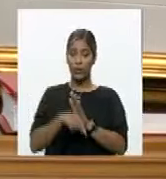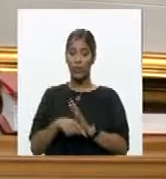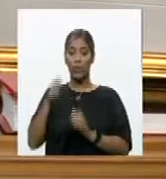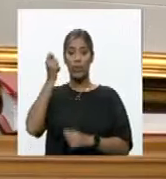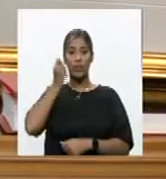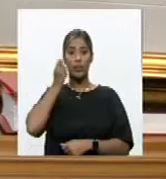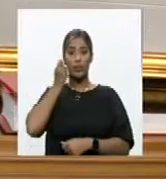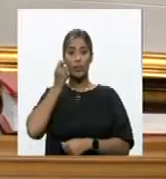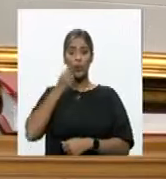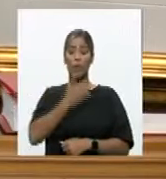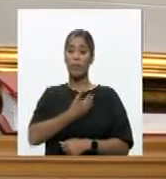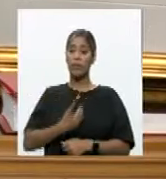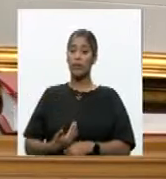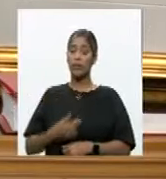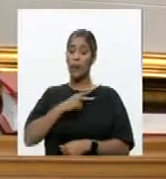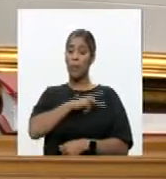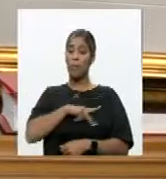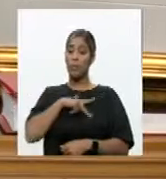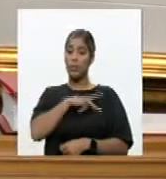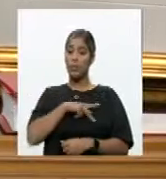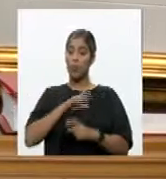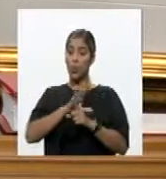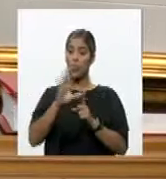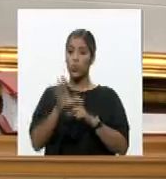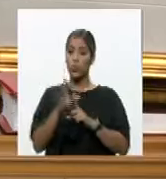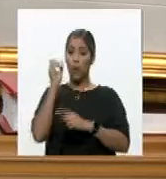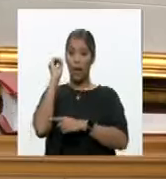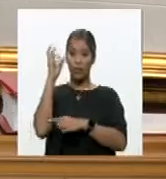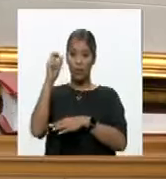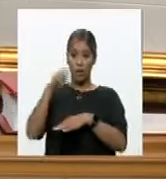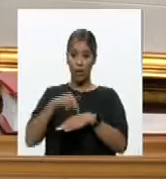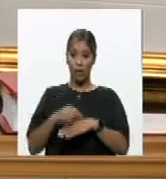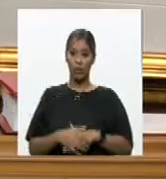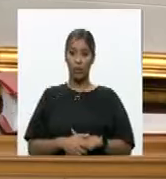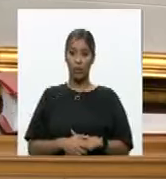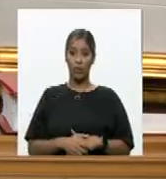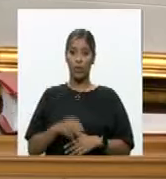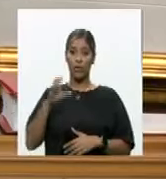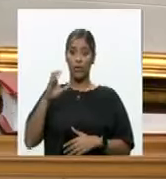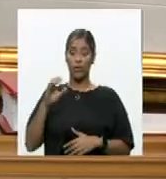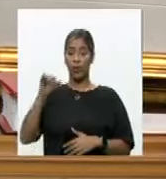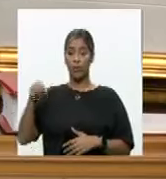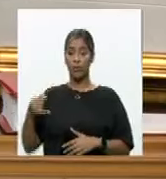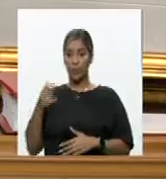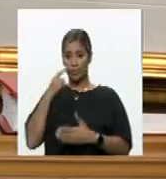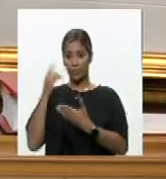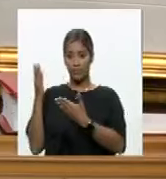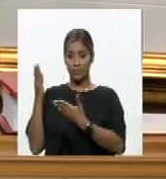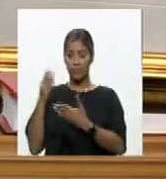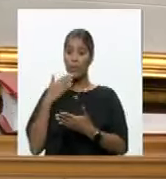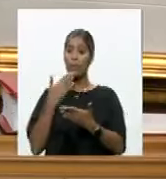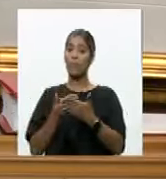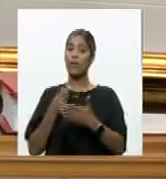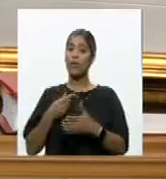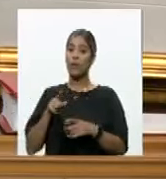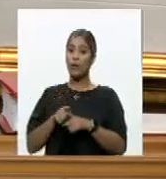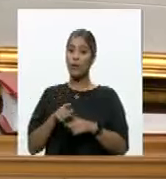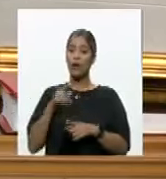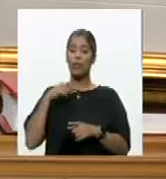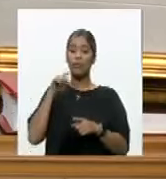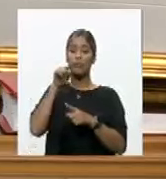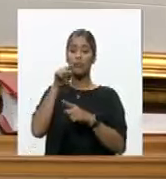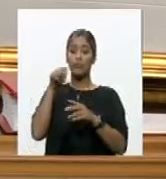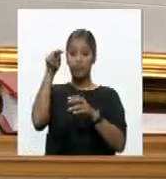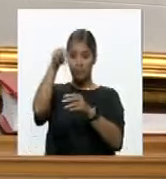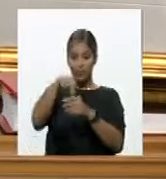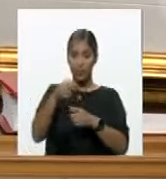diputado presidente de la Comisión Permanente de Cultura de la Asamblea Nacional, Cristóbal Jiménez. Solicita con una seña a la tribuna de